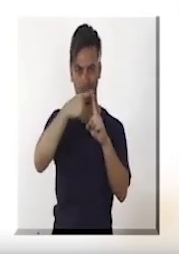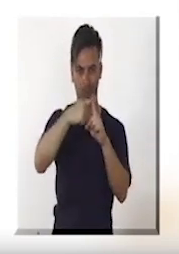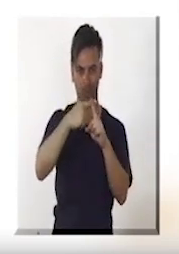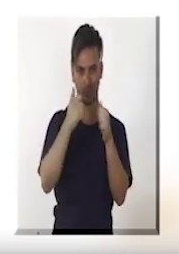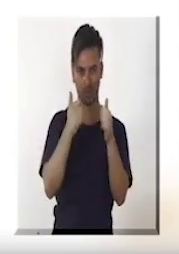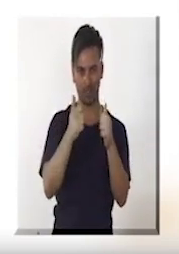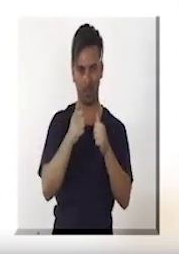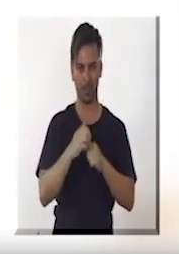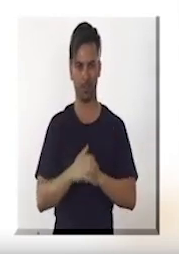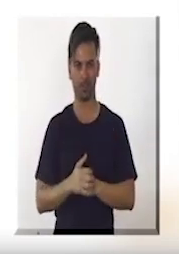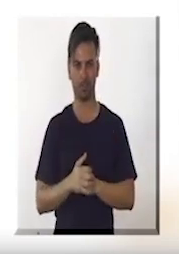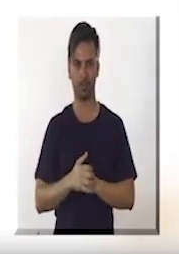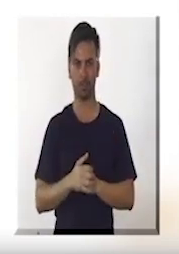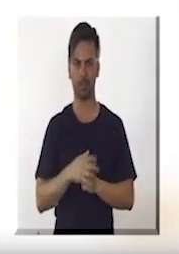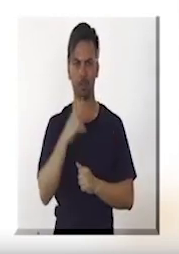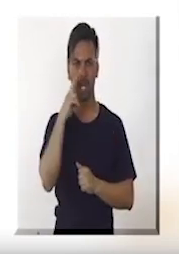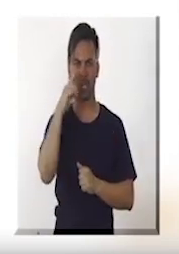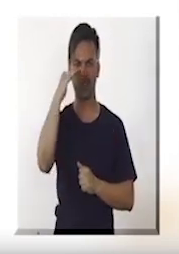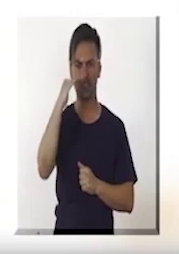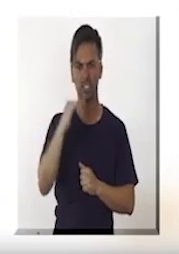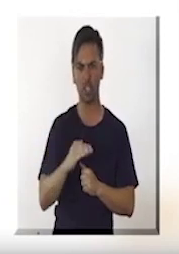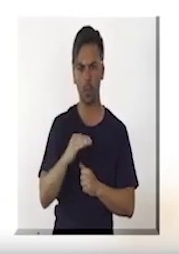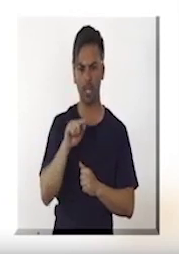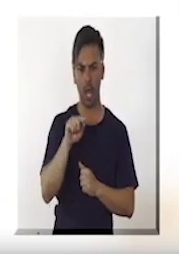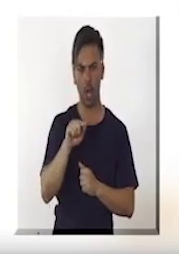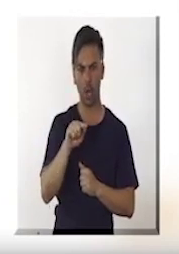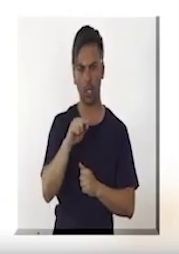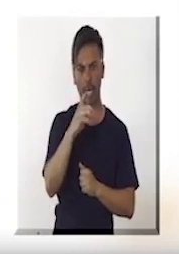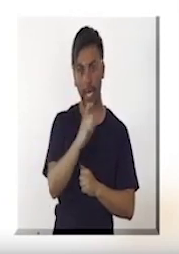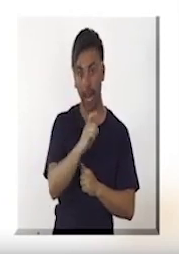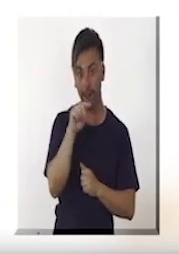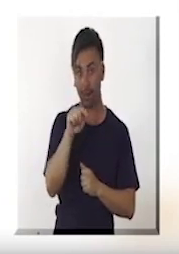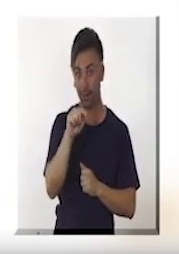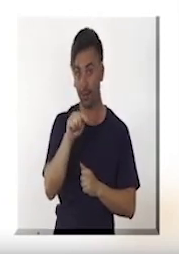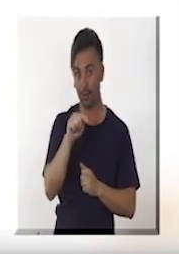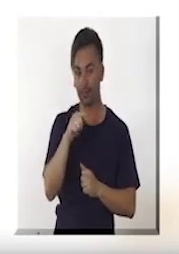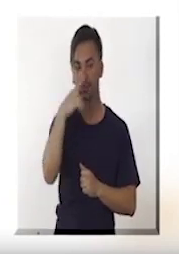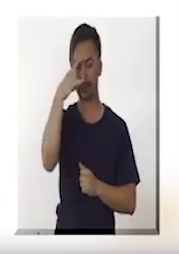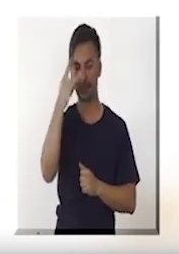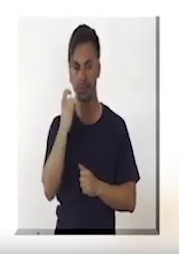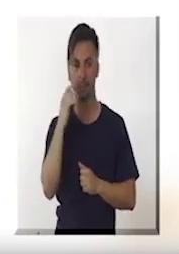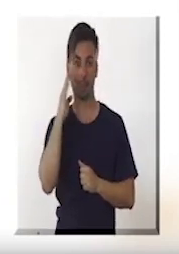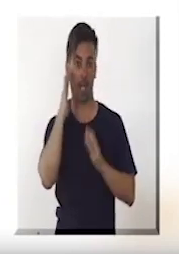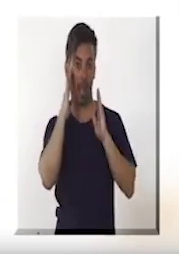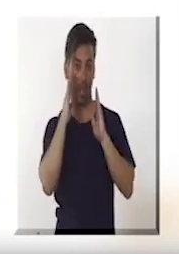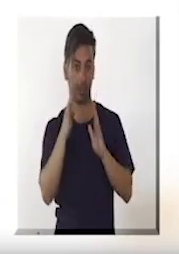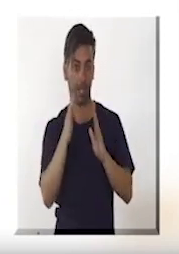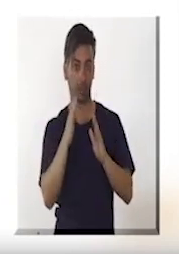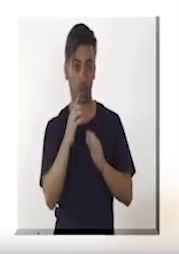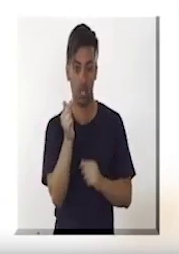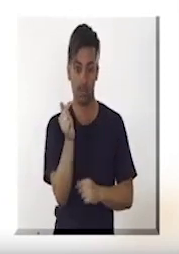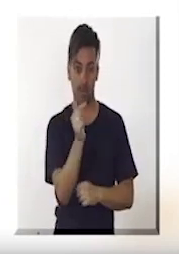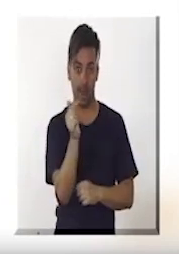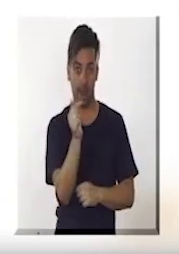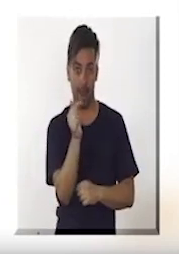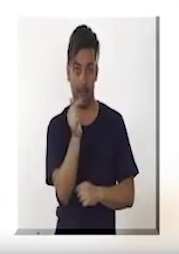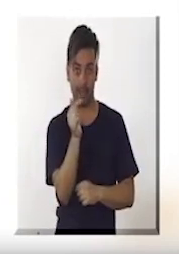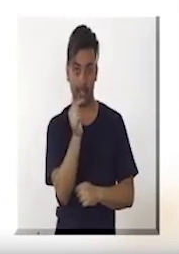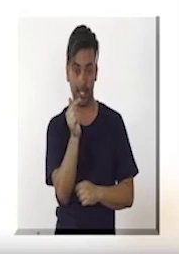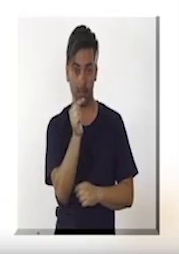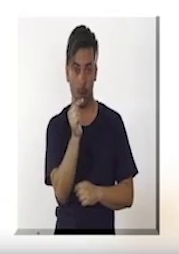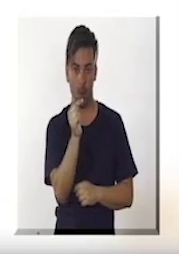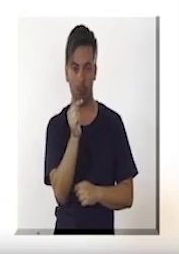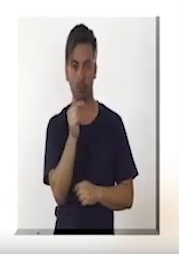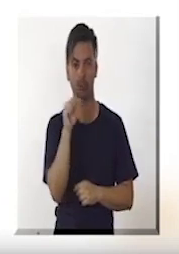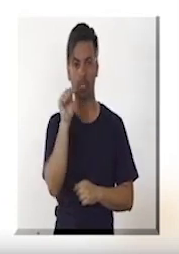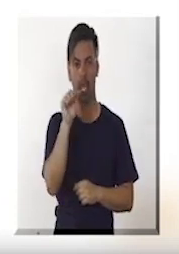la variable en el denominador? Sí. Atento, cuando el exponente es negativo, el exponente